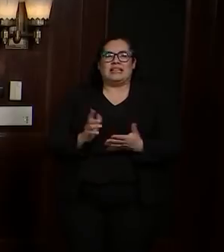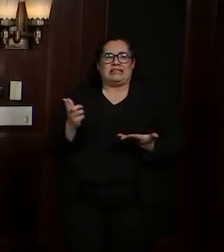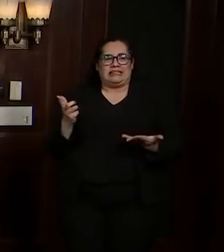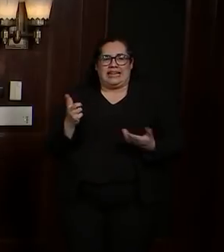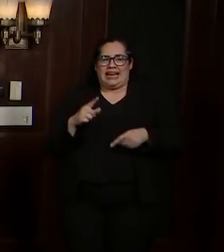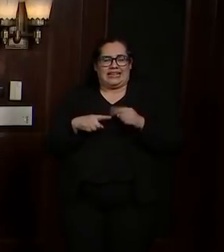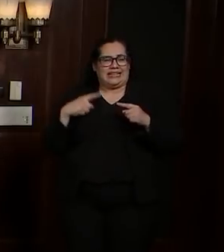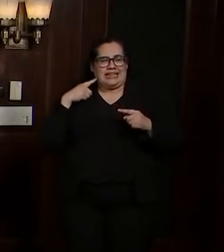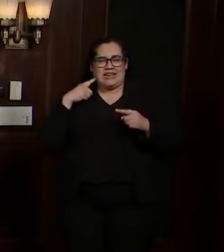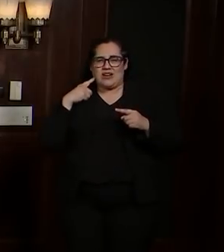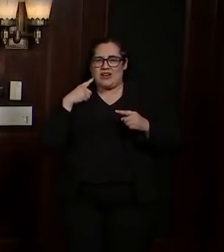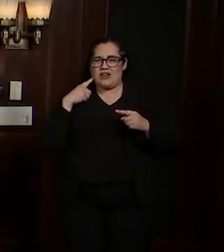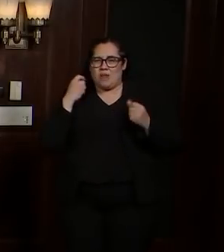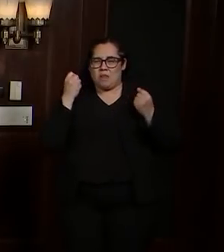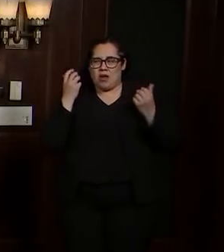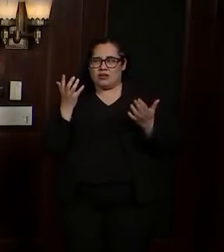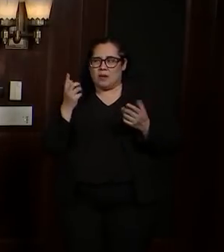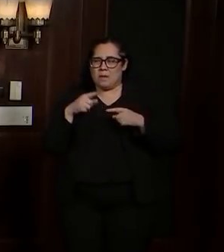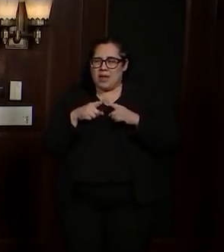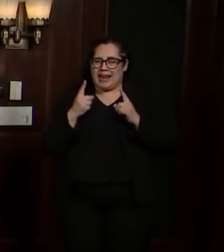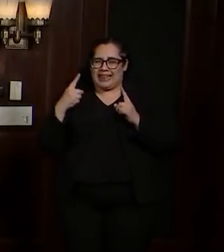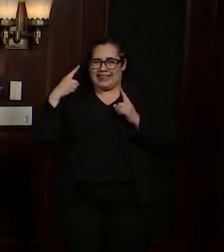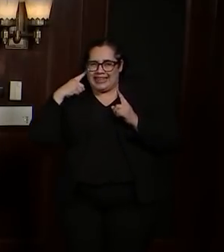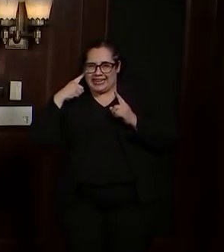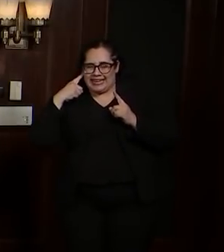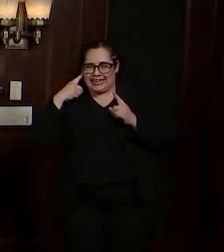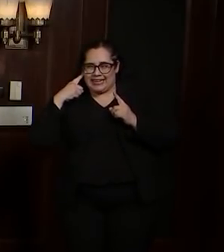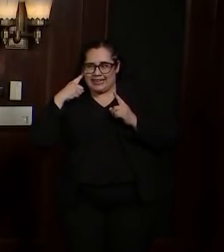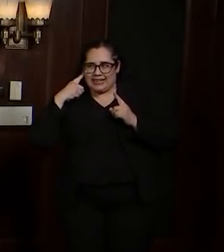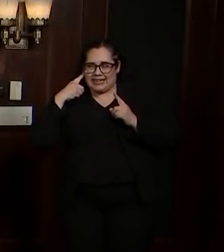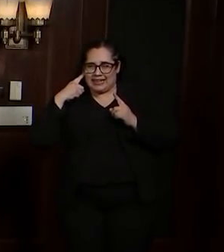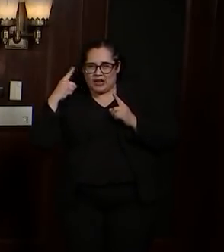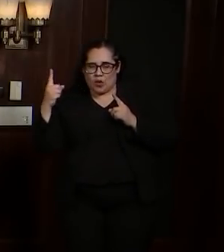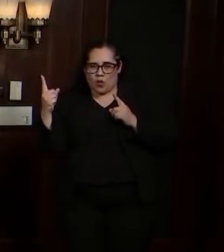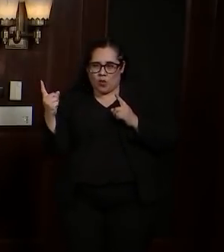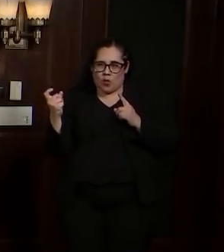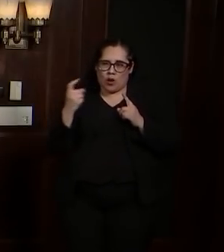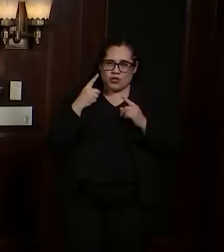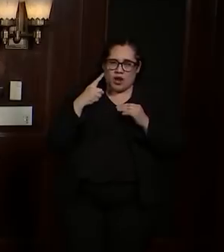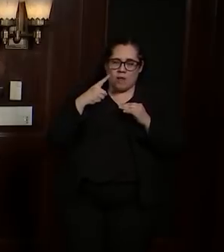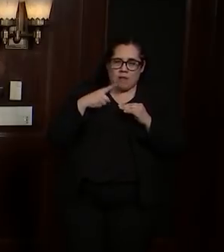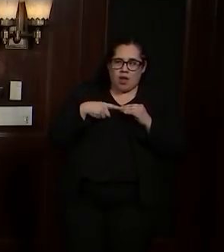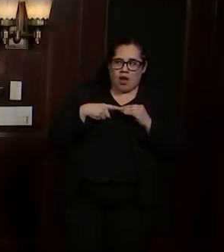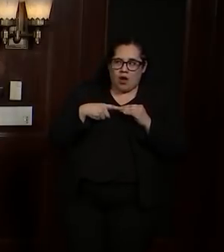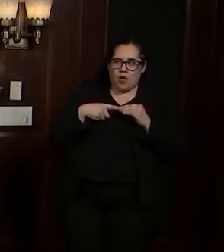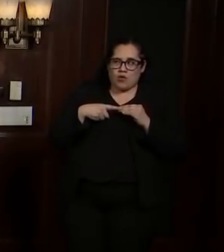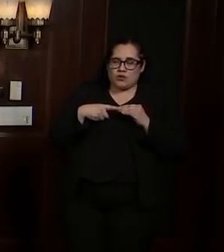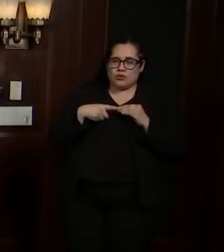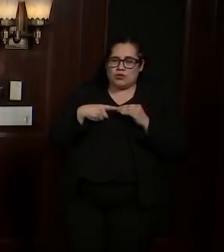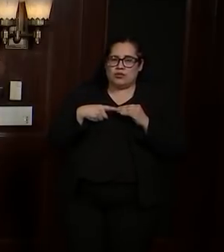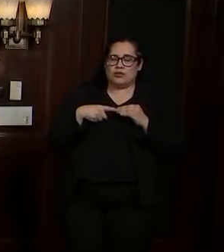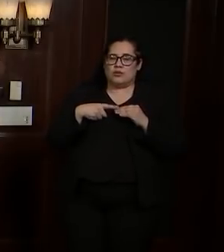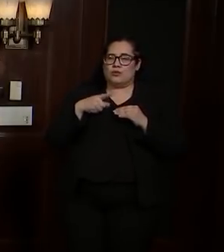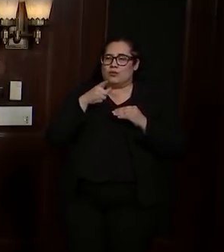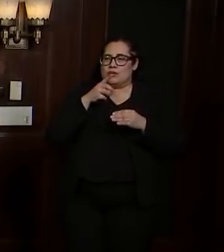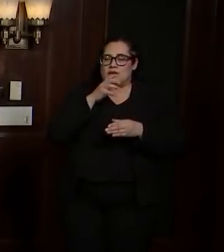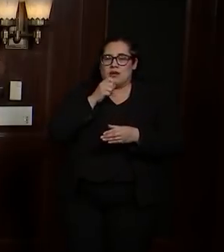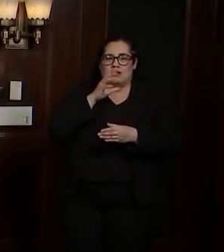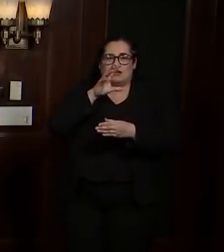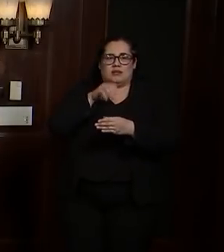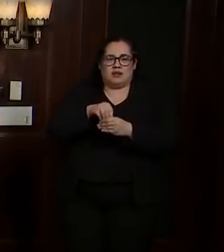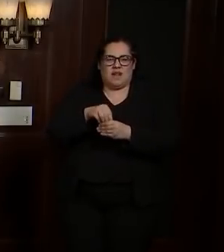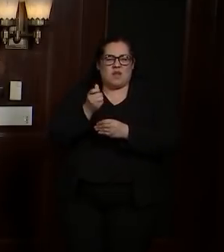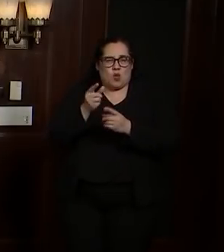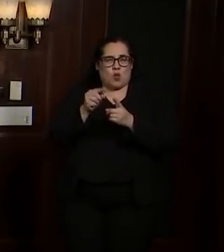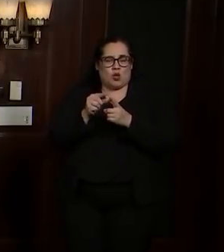No puedo escuchar mucho, pero creo que fue una pregunta de nuestros desaparecidos. Son unas palabras